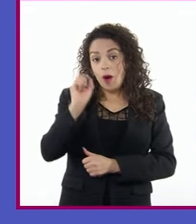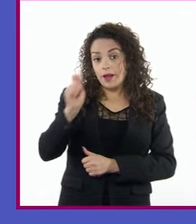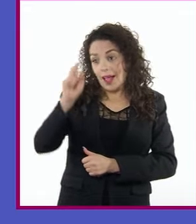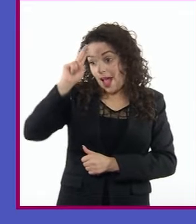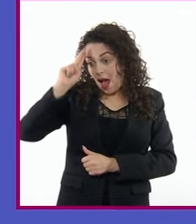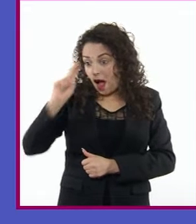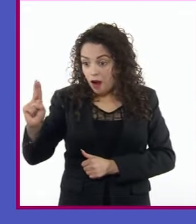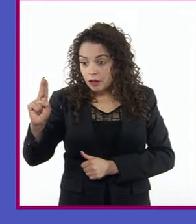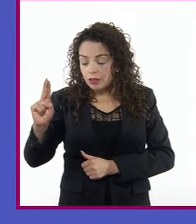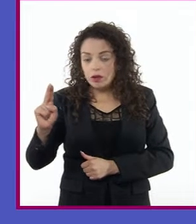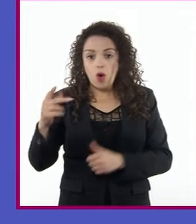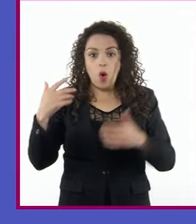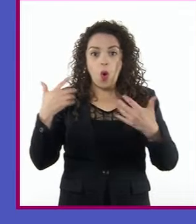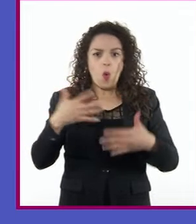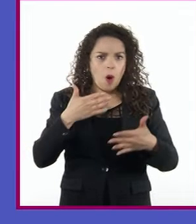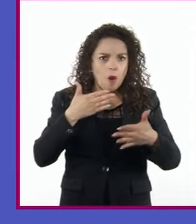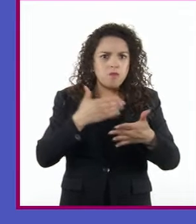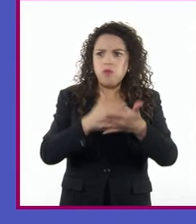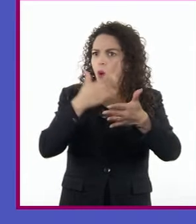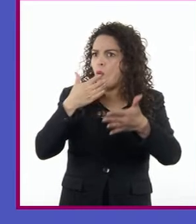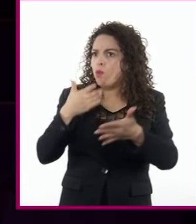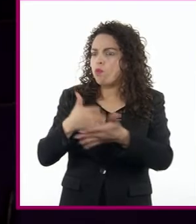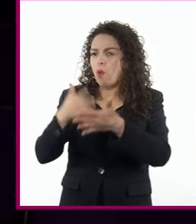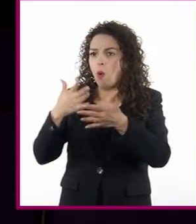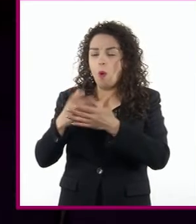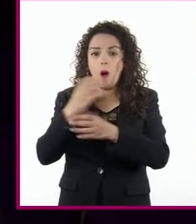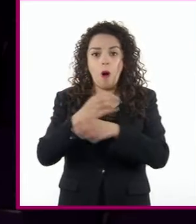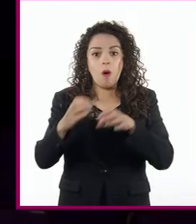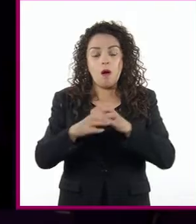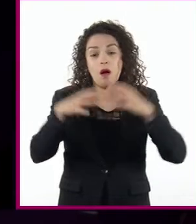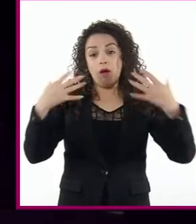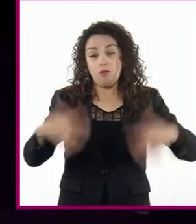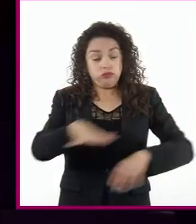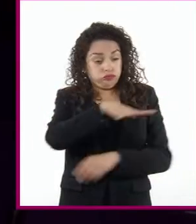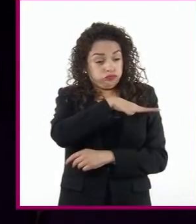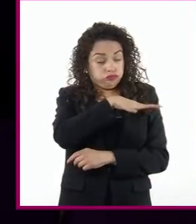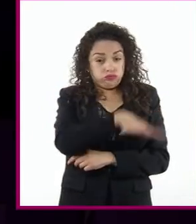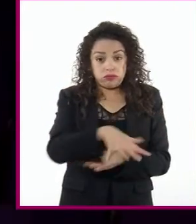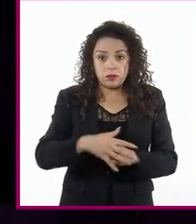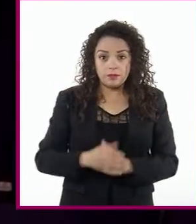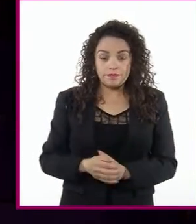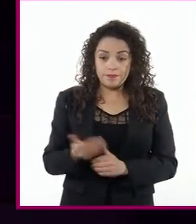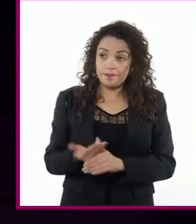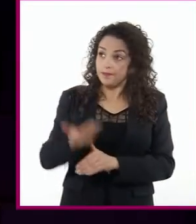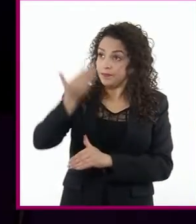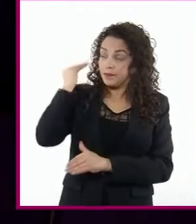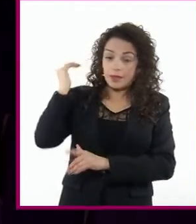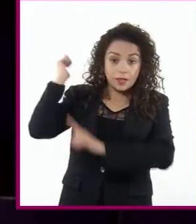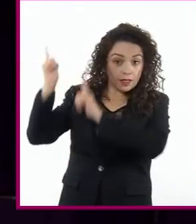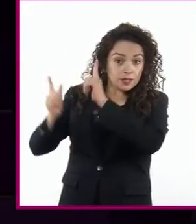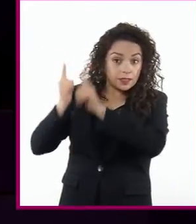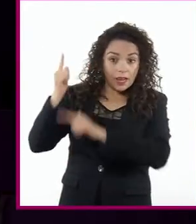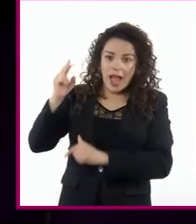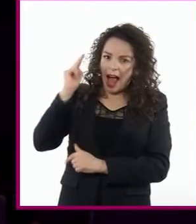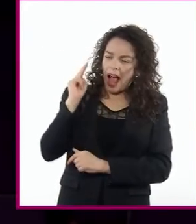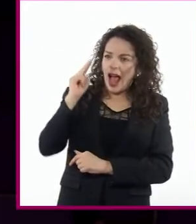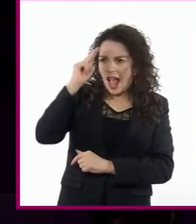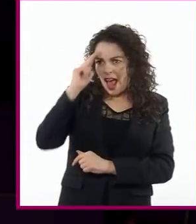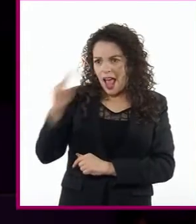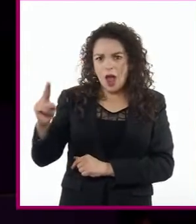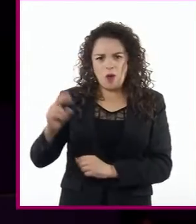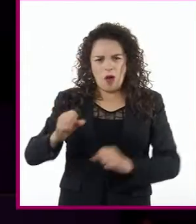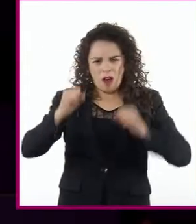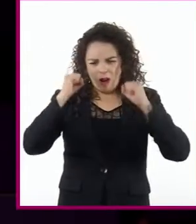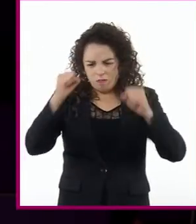a destinos inevitables y funestos. En la antigua Grecia, el destino del héroe debía